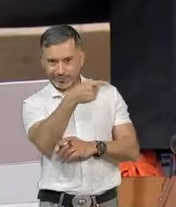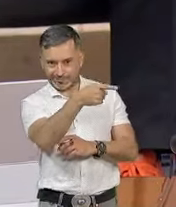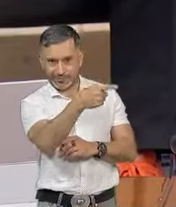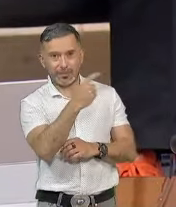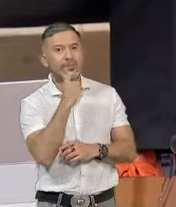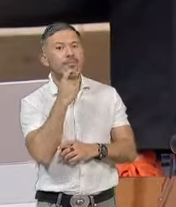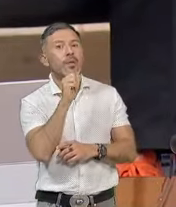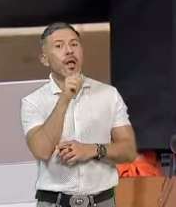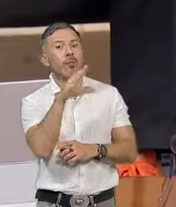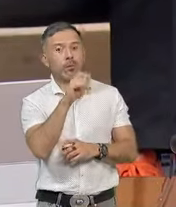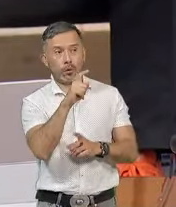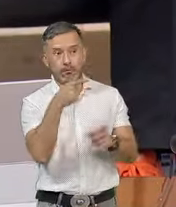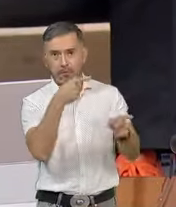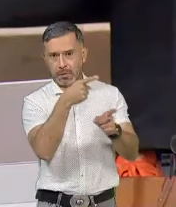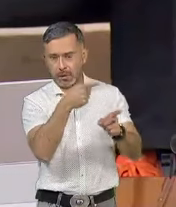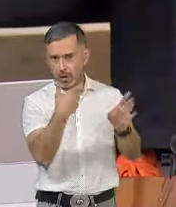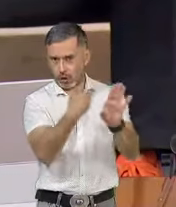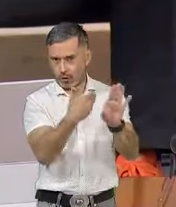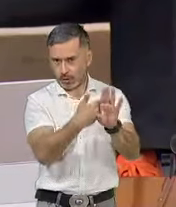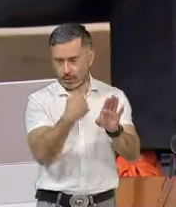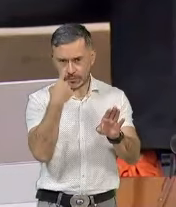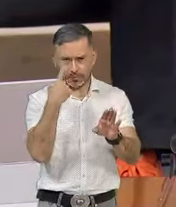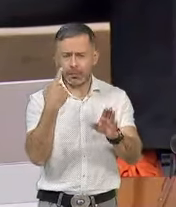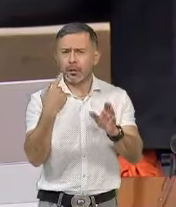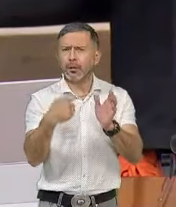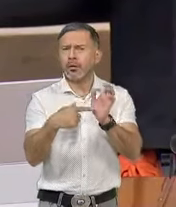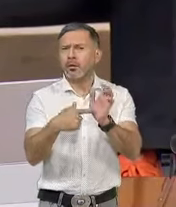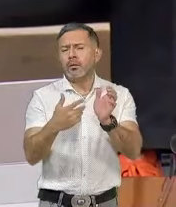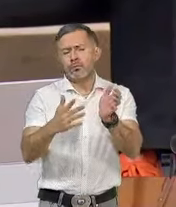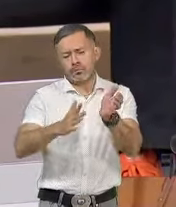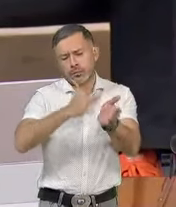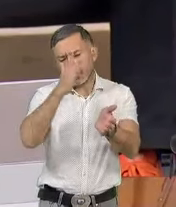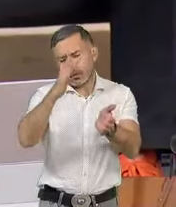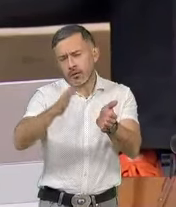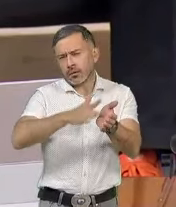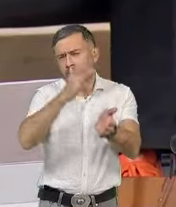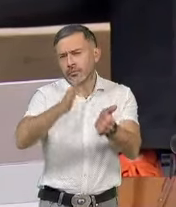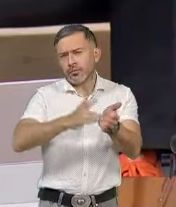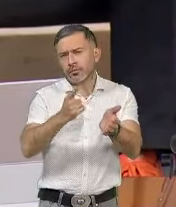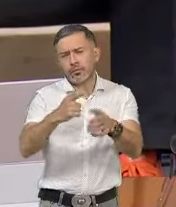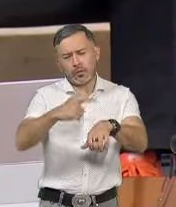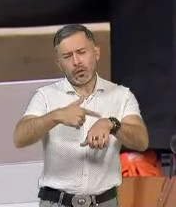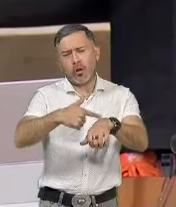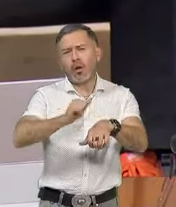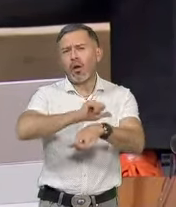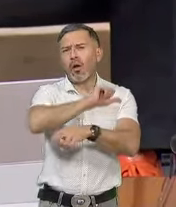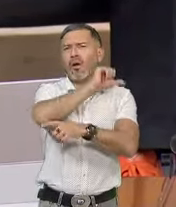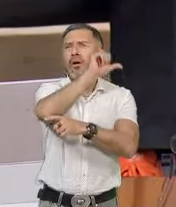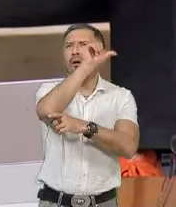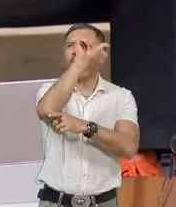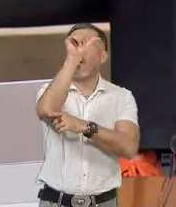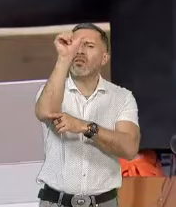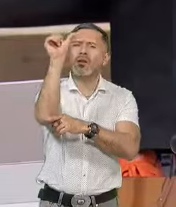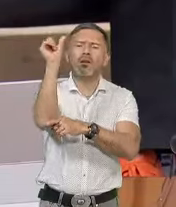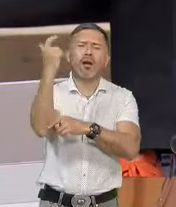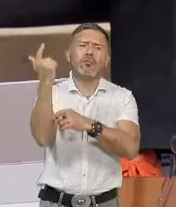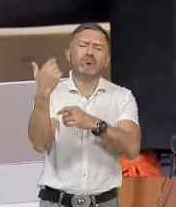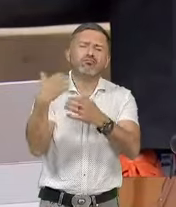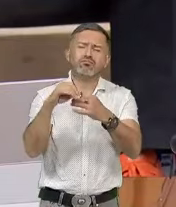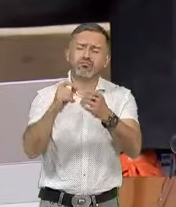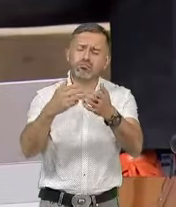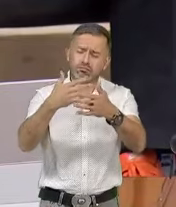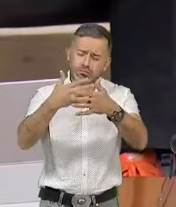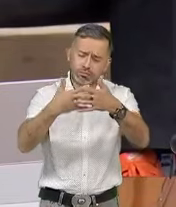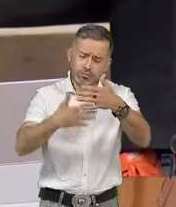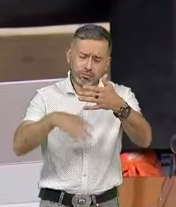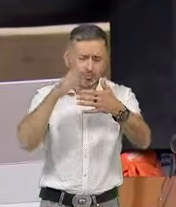Obrador y bueno podría seguir así todo el día hay cientos literal hay cientos y cientos y